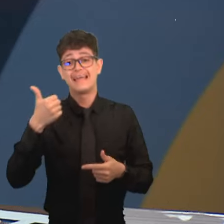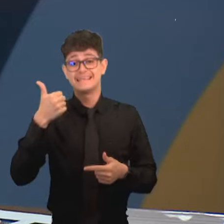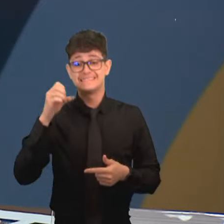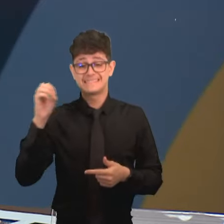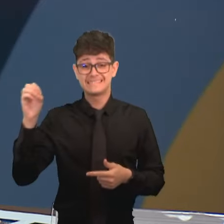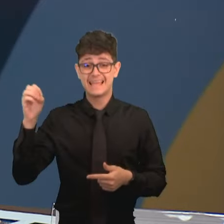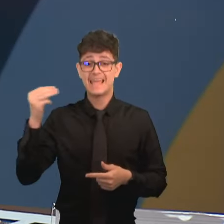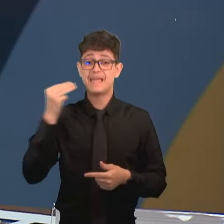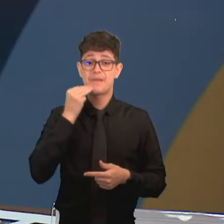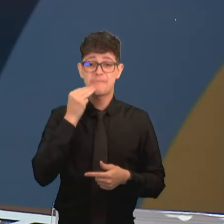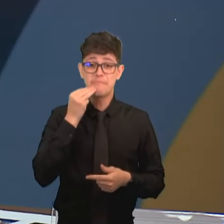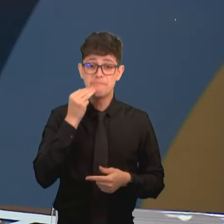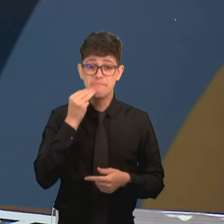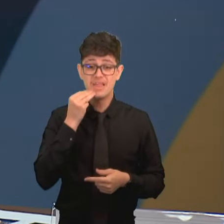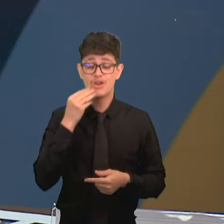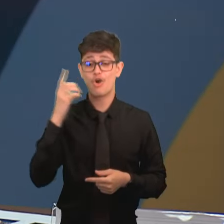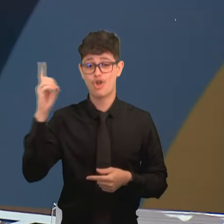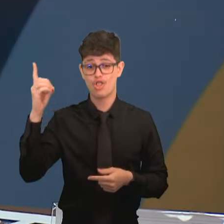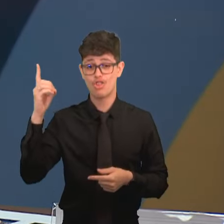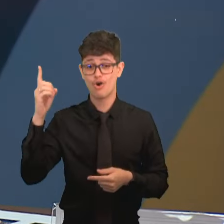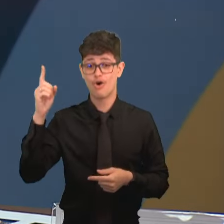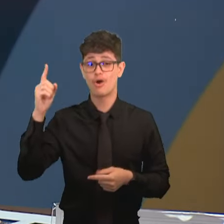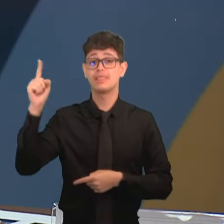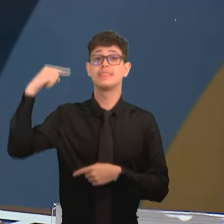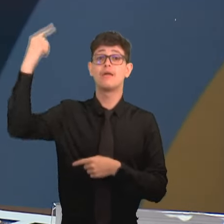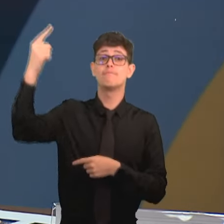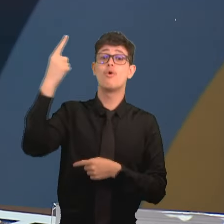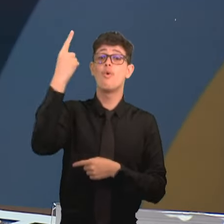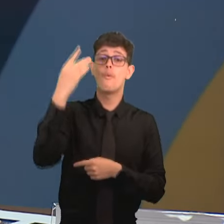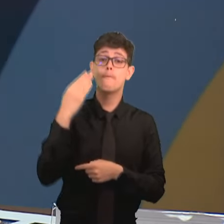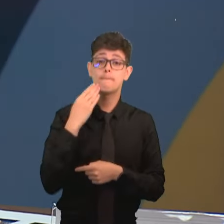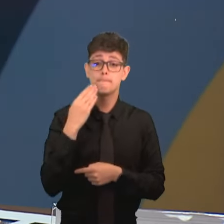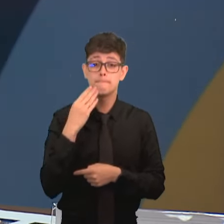de un modelo que tiene un gasto muy alto,